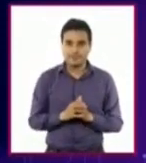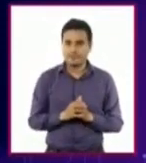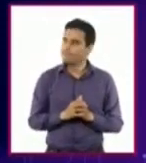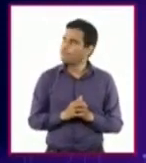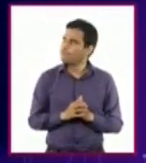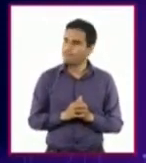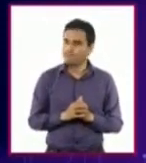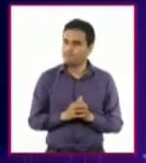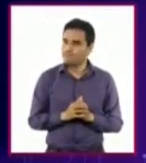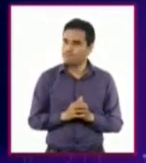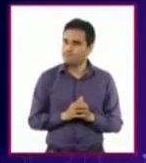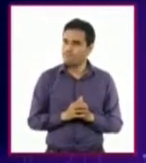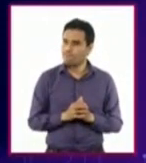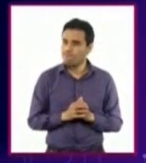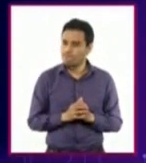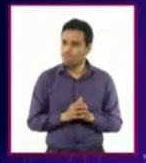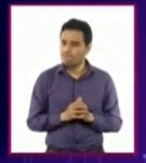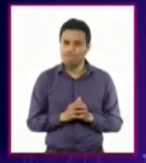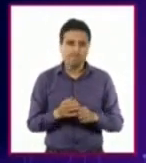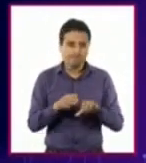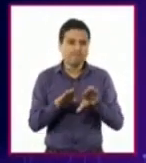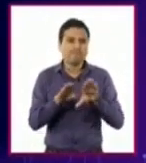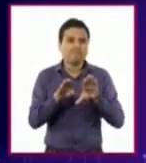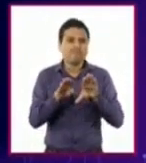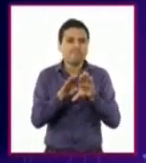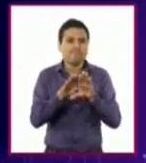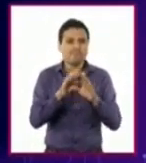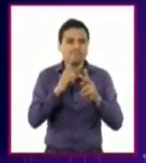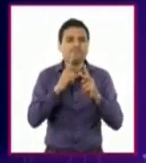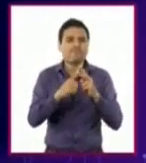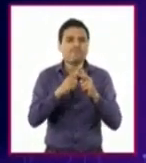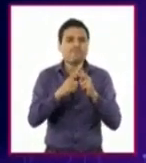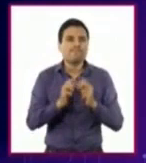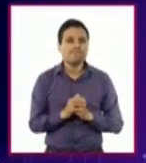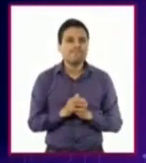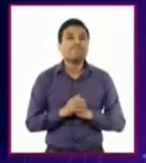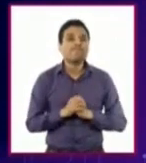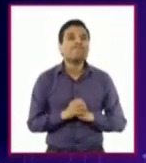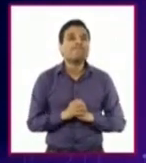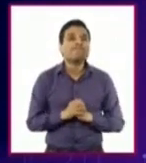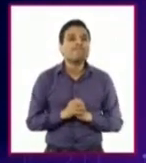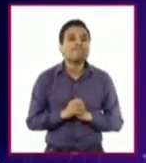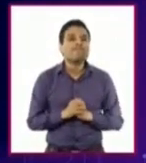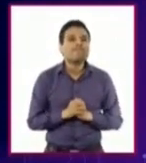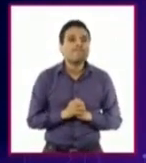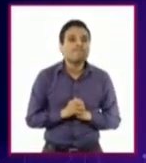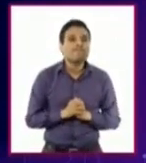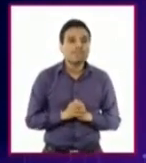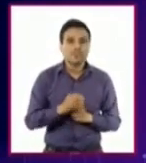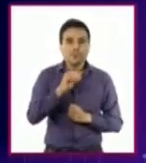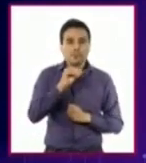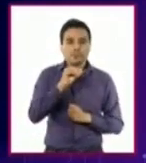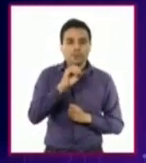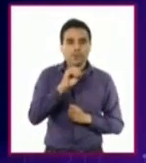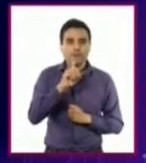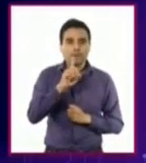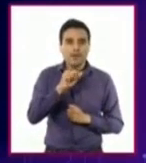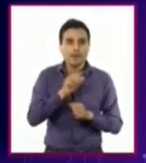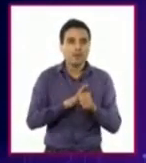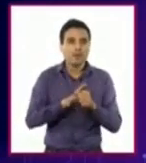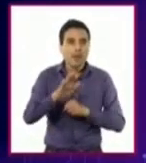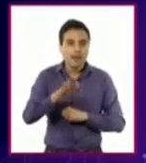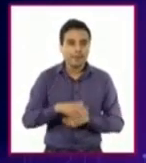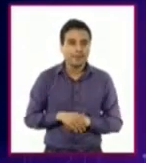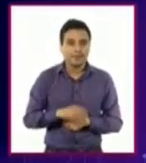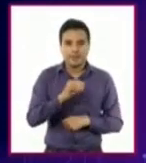del conjunto de datos que tenemos que hacer para obtenerla cuál es la moda cuál es